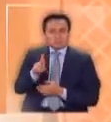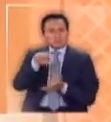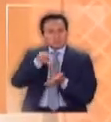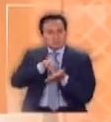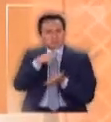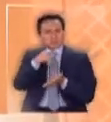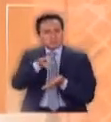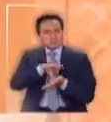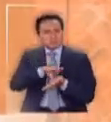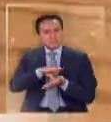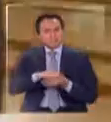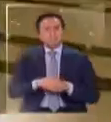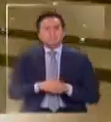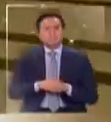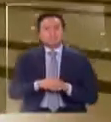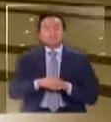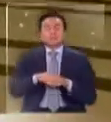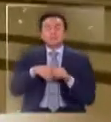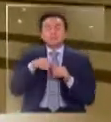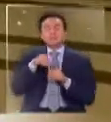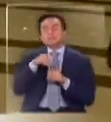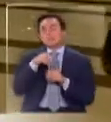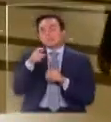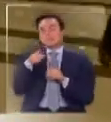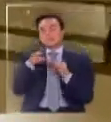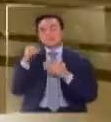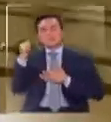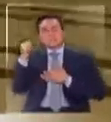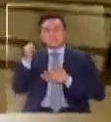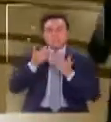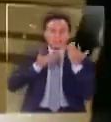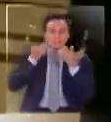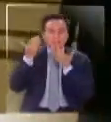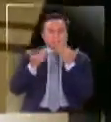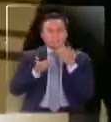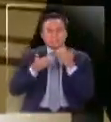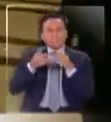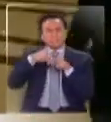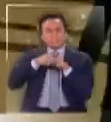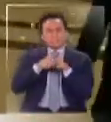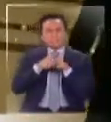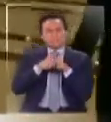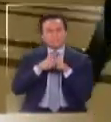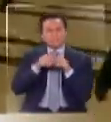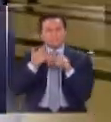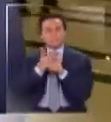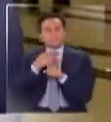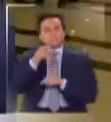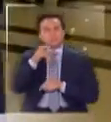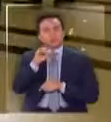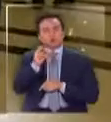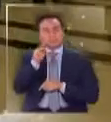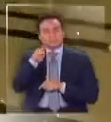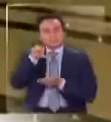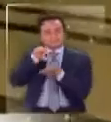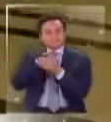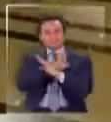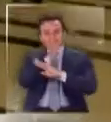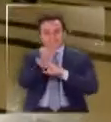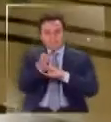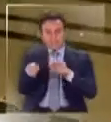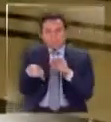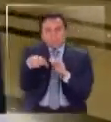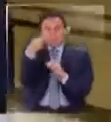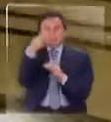del país más de un centenar de bailarines cantantes y técnicos arribaron la piel en yang para solicitar del